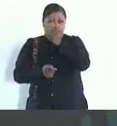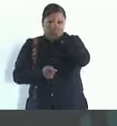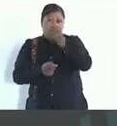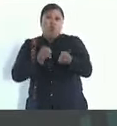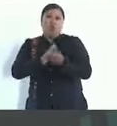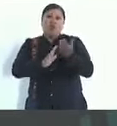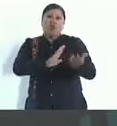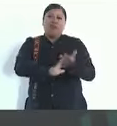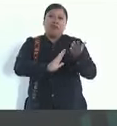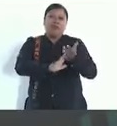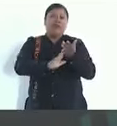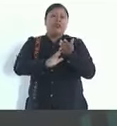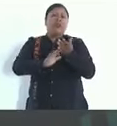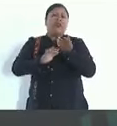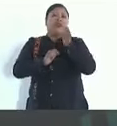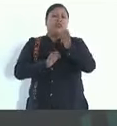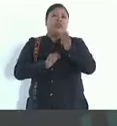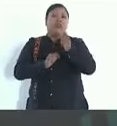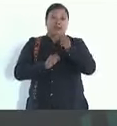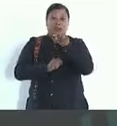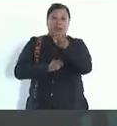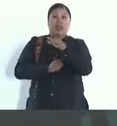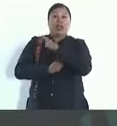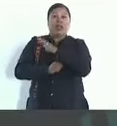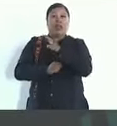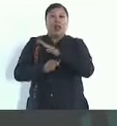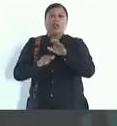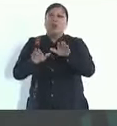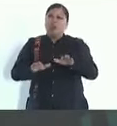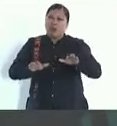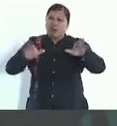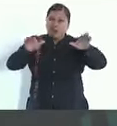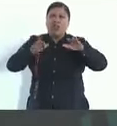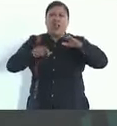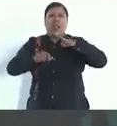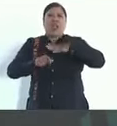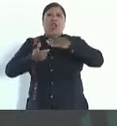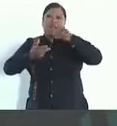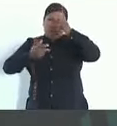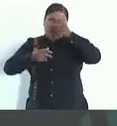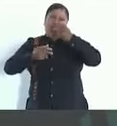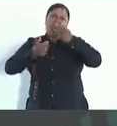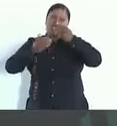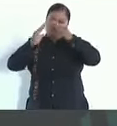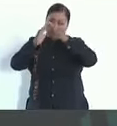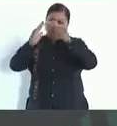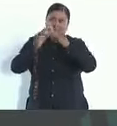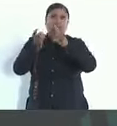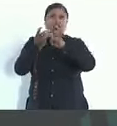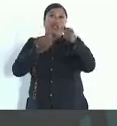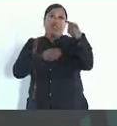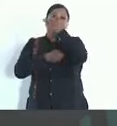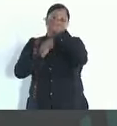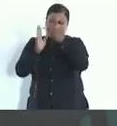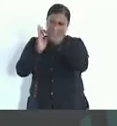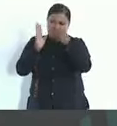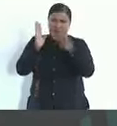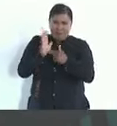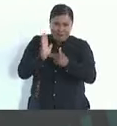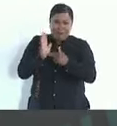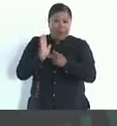una compañía que tiene helipuerto y tiene unidad habitacional en Santa María, Huatulco, y